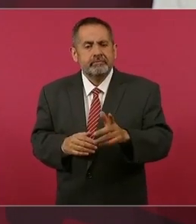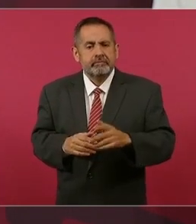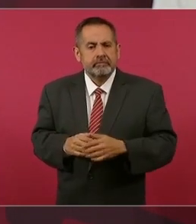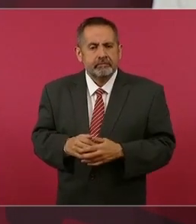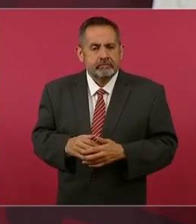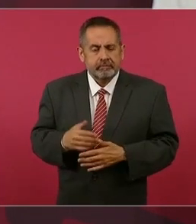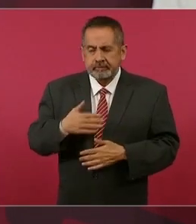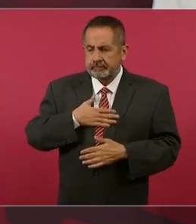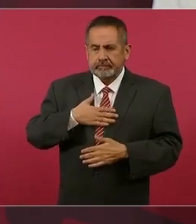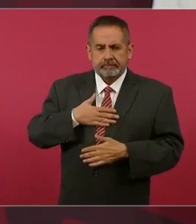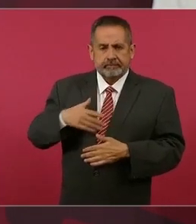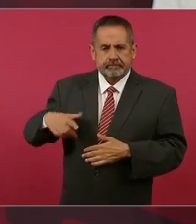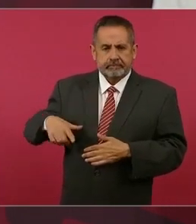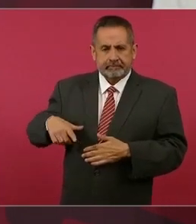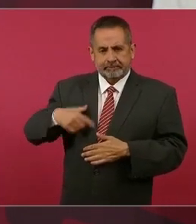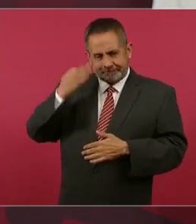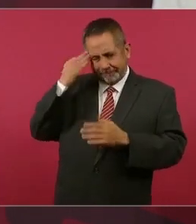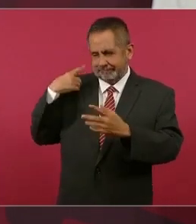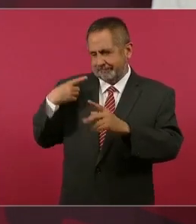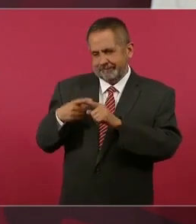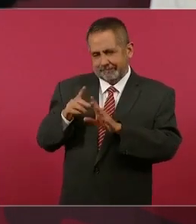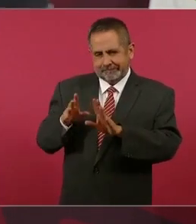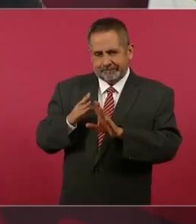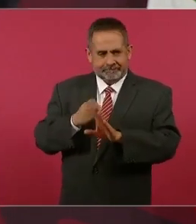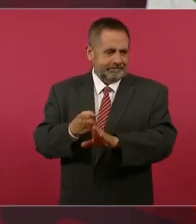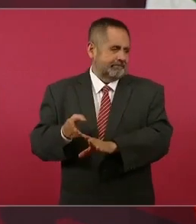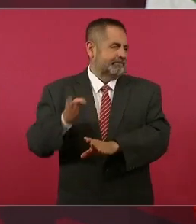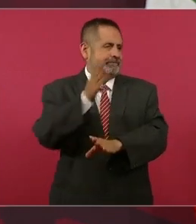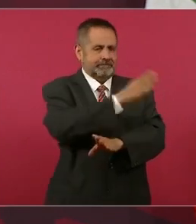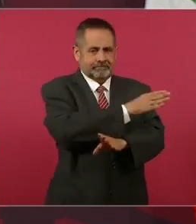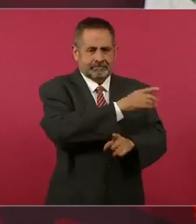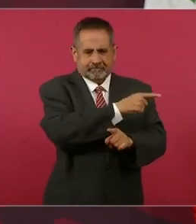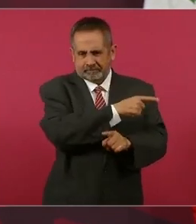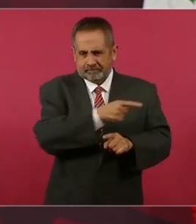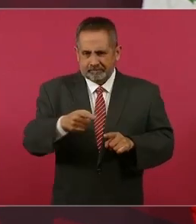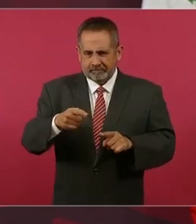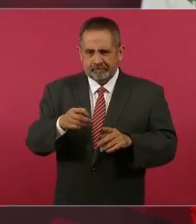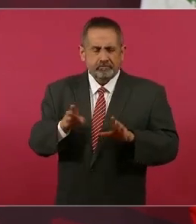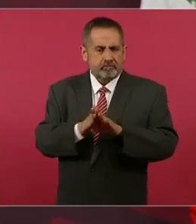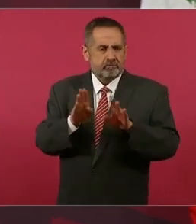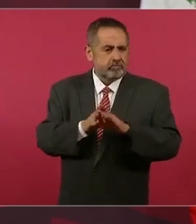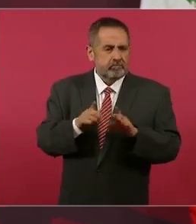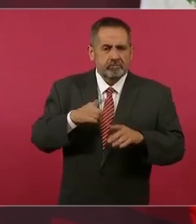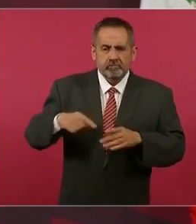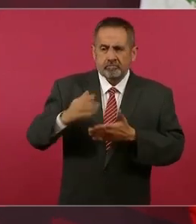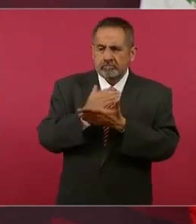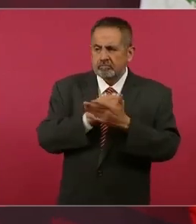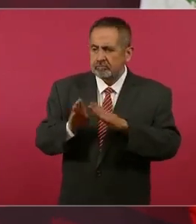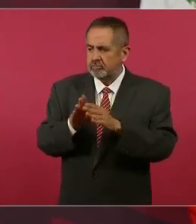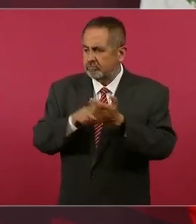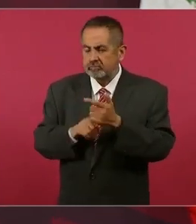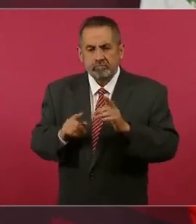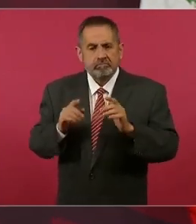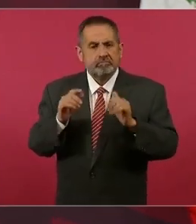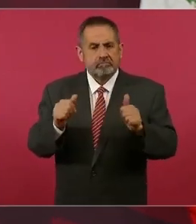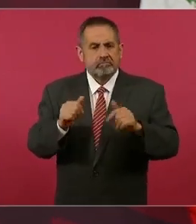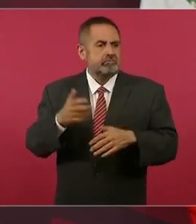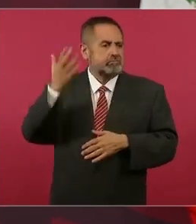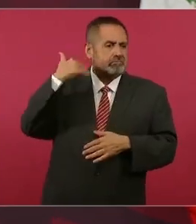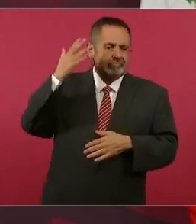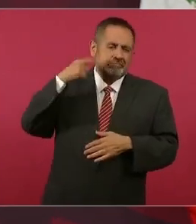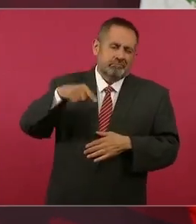No me refiero al tiempo que llevamos nosotros, de tiempo atrás. Al contrario, hasta se